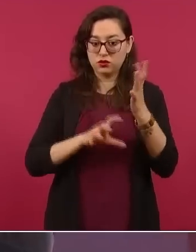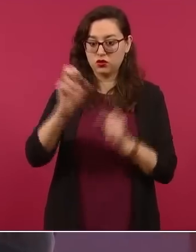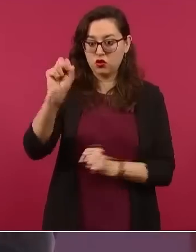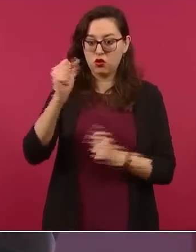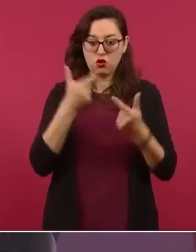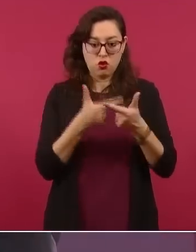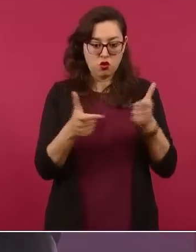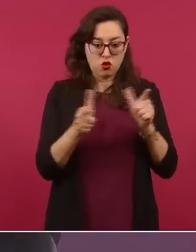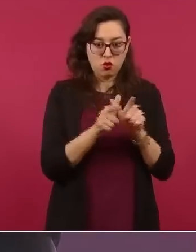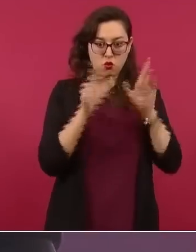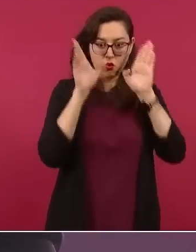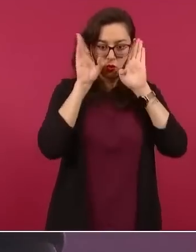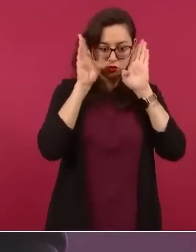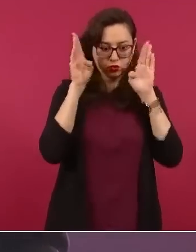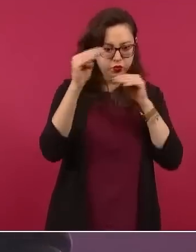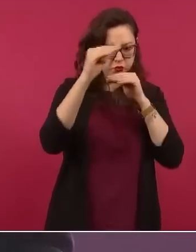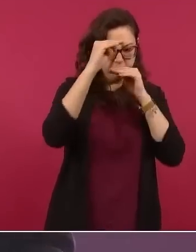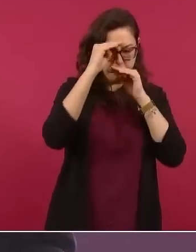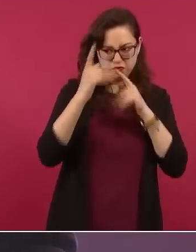que es una minoría,